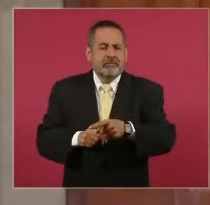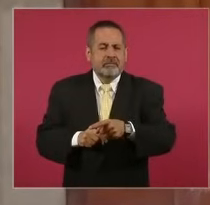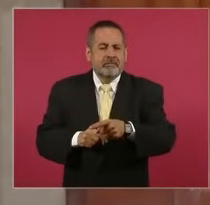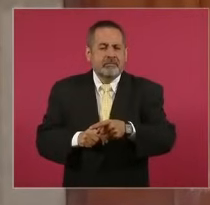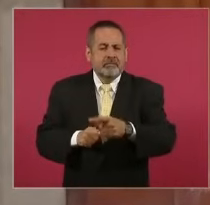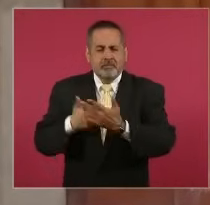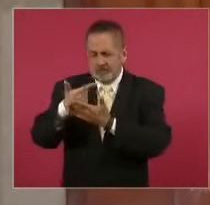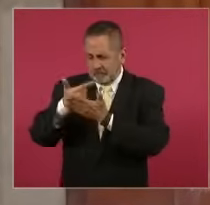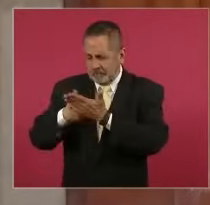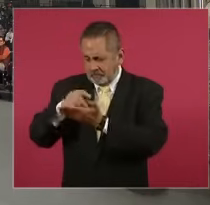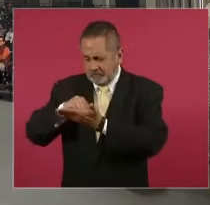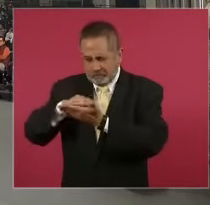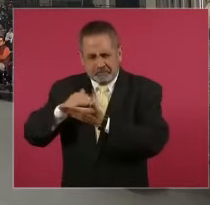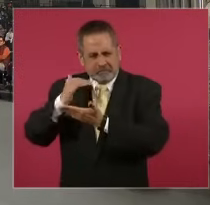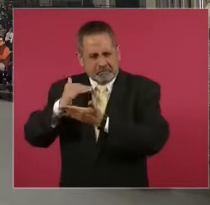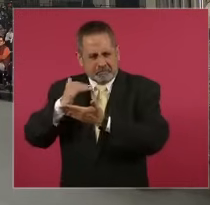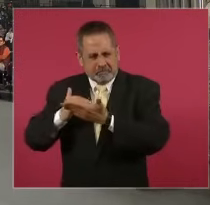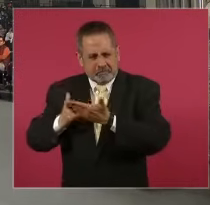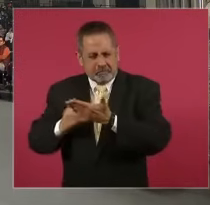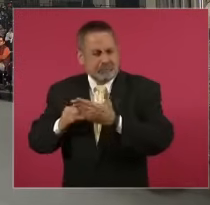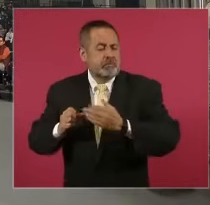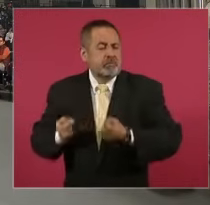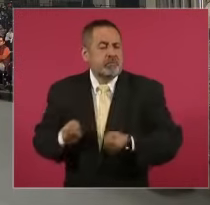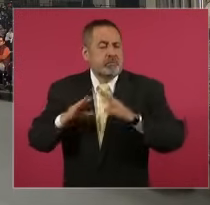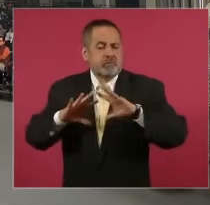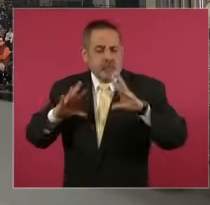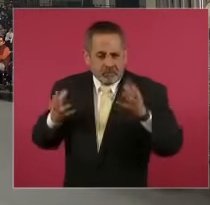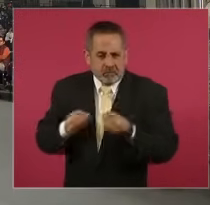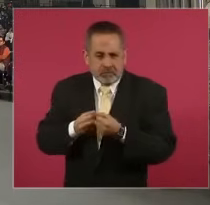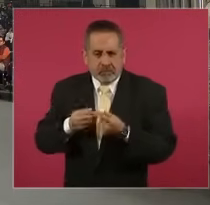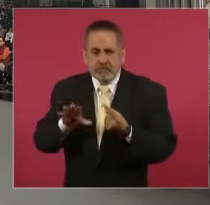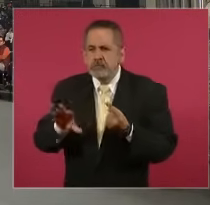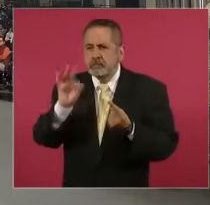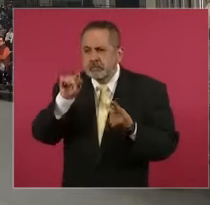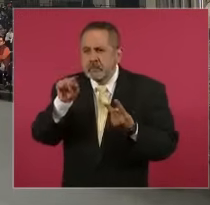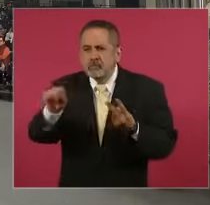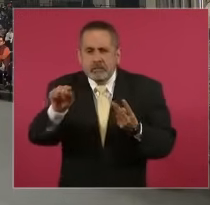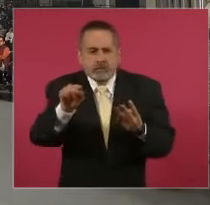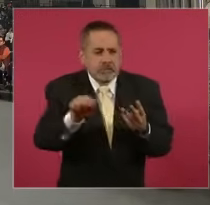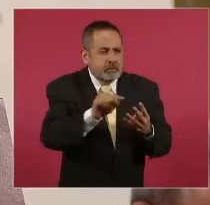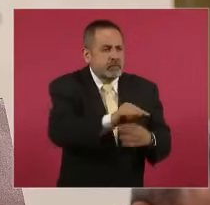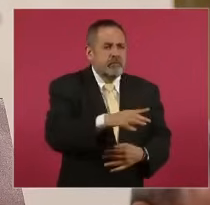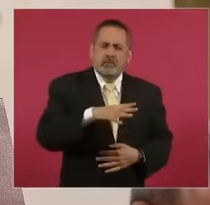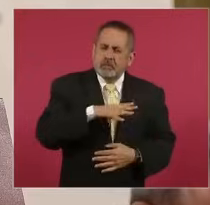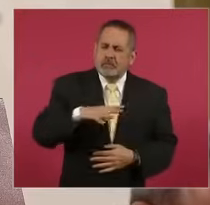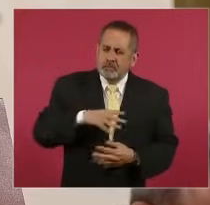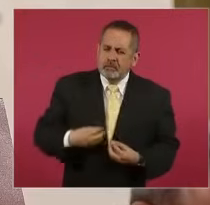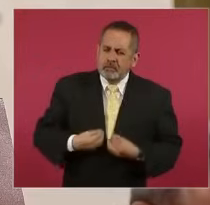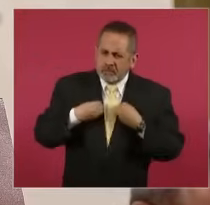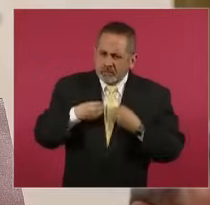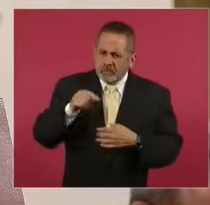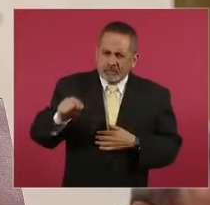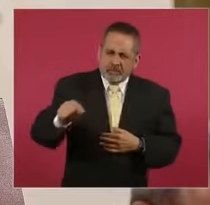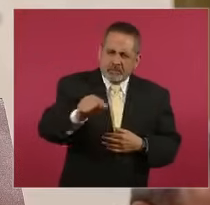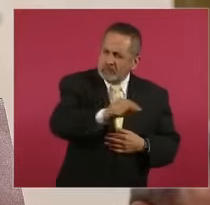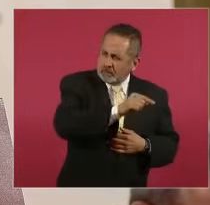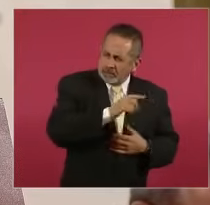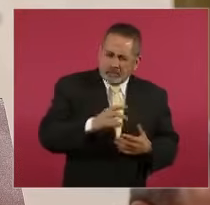del registro, y cuántos se han encontrado vivos, que debería de